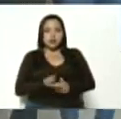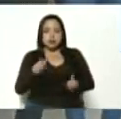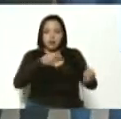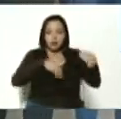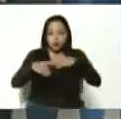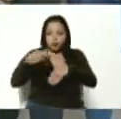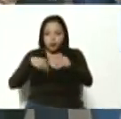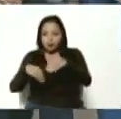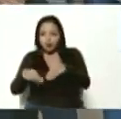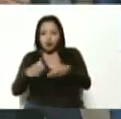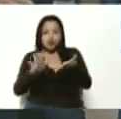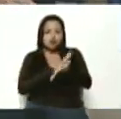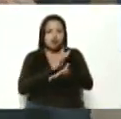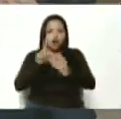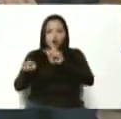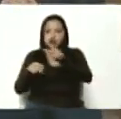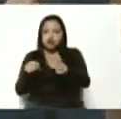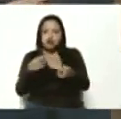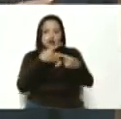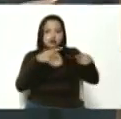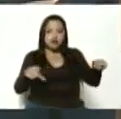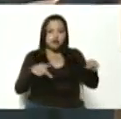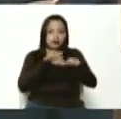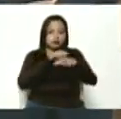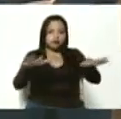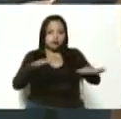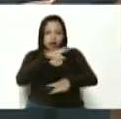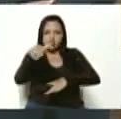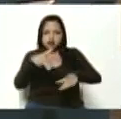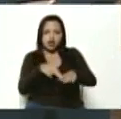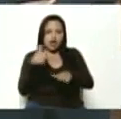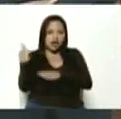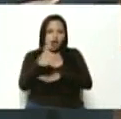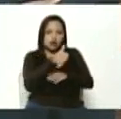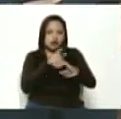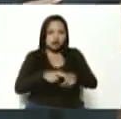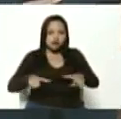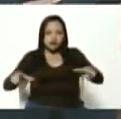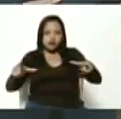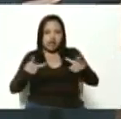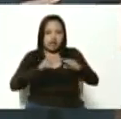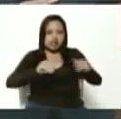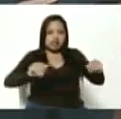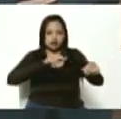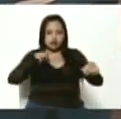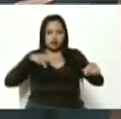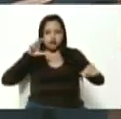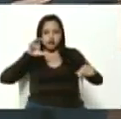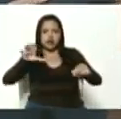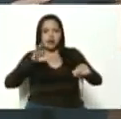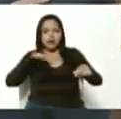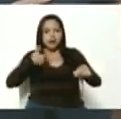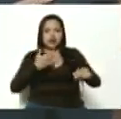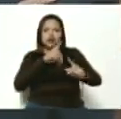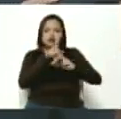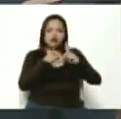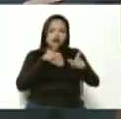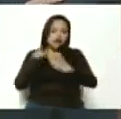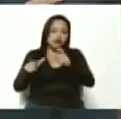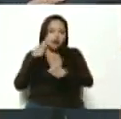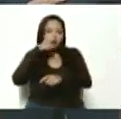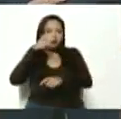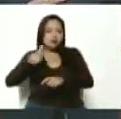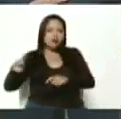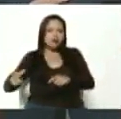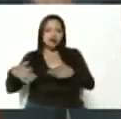de desplegarnos a nivel nacional en cada uno de los sectores, en cada uno de los territorios de nuestro país, para consultarle a nuestro pueblo